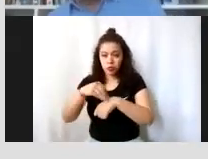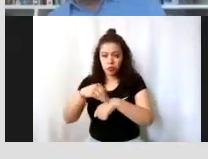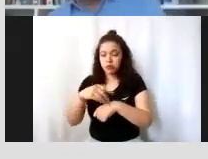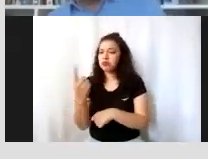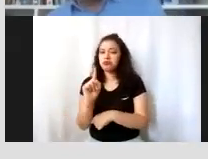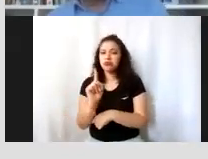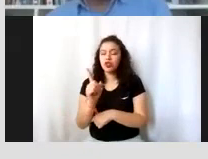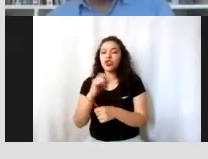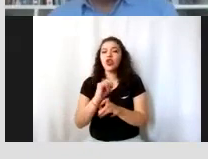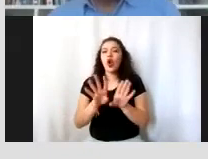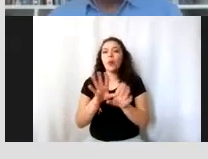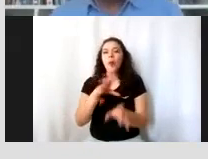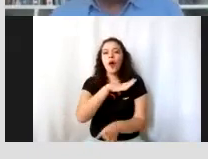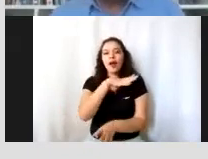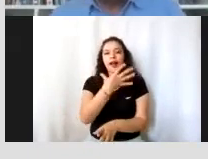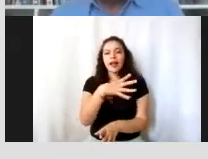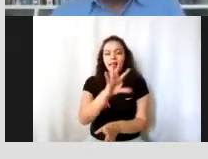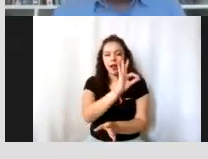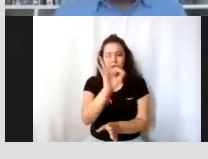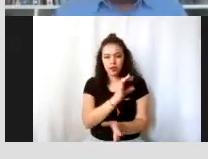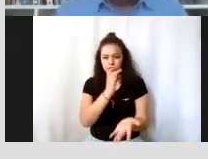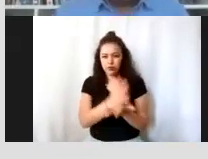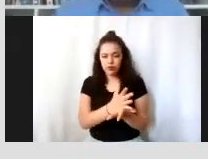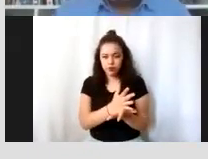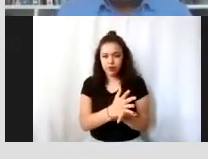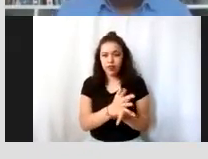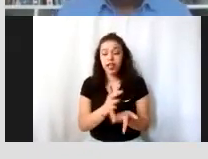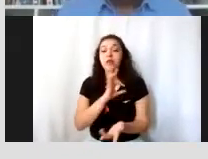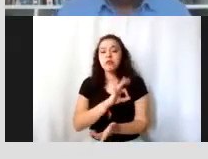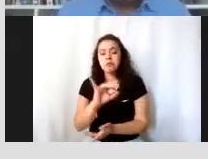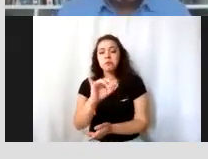estoy dando un porcentaje. En ese sentido, sí puede ser.